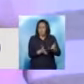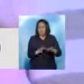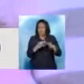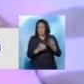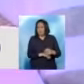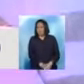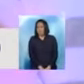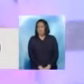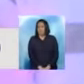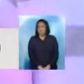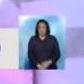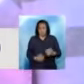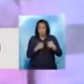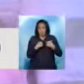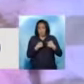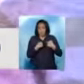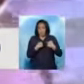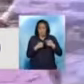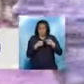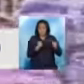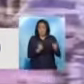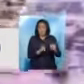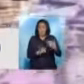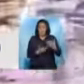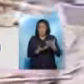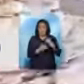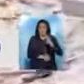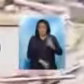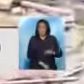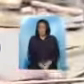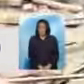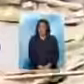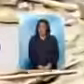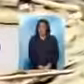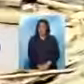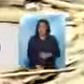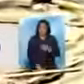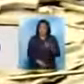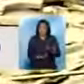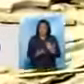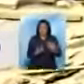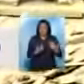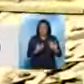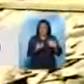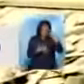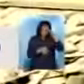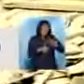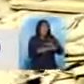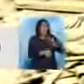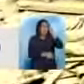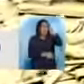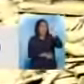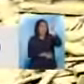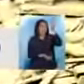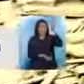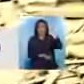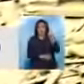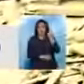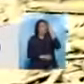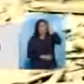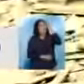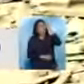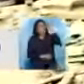familia. Eso es lo que, ese es mi mensaje, lo que lo quiero dar. Y tú tener, has descubierto, sí, sí. Tener fe en Dios, solo Dios le